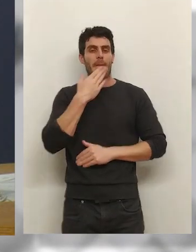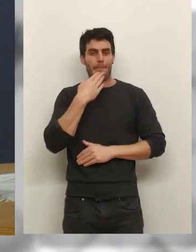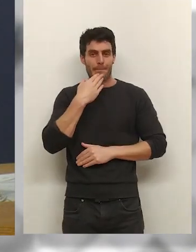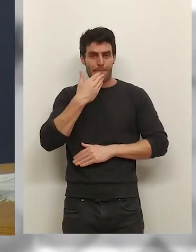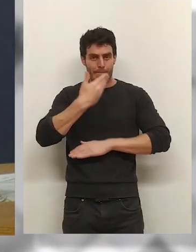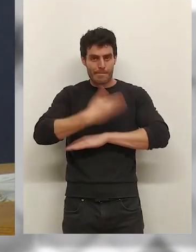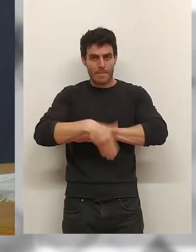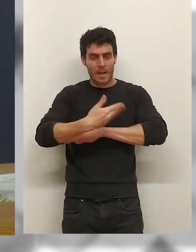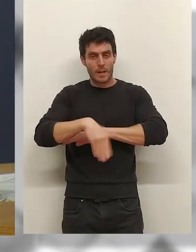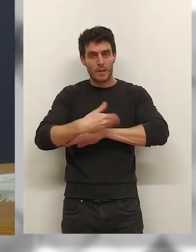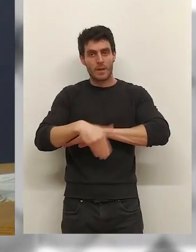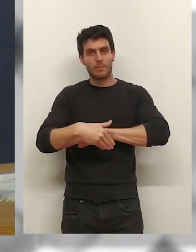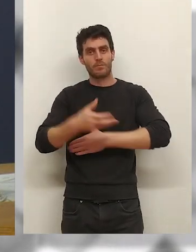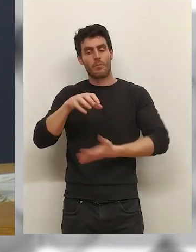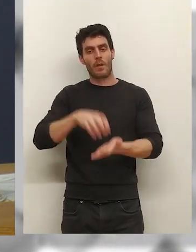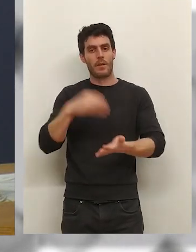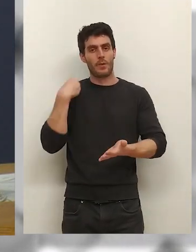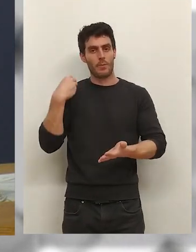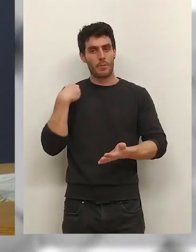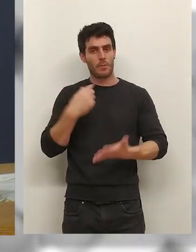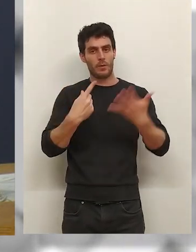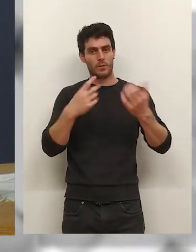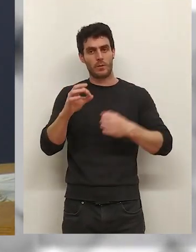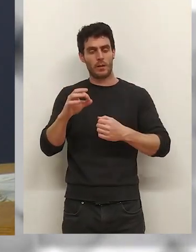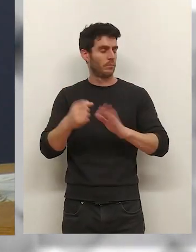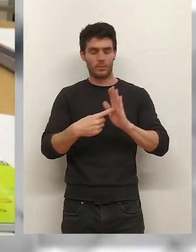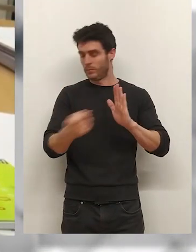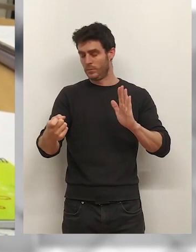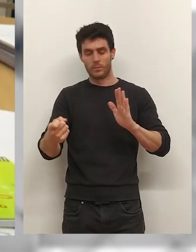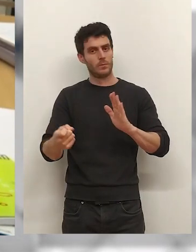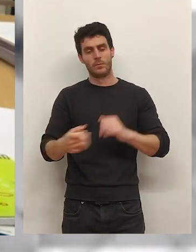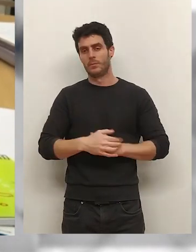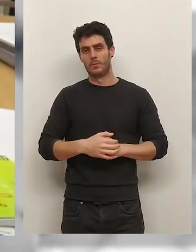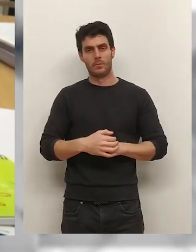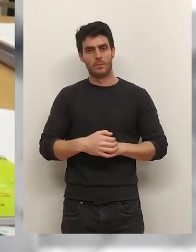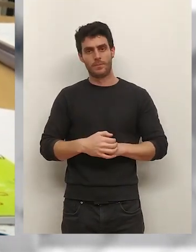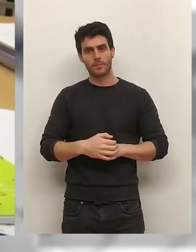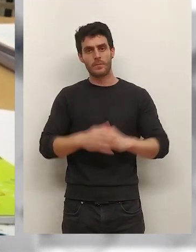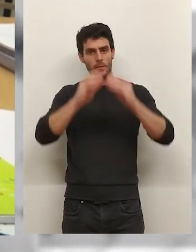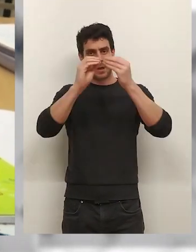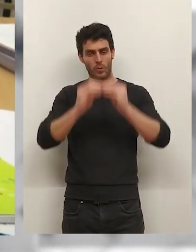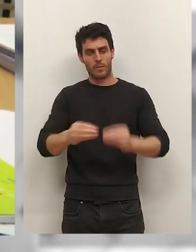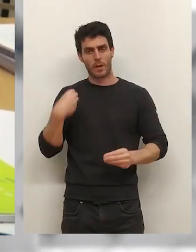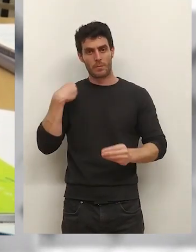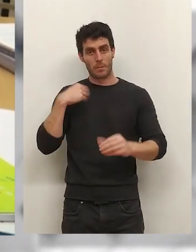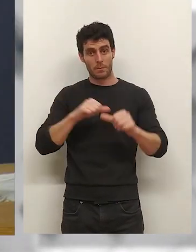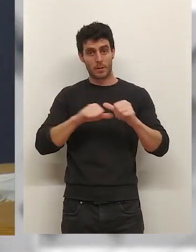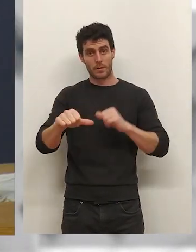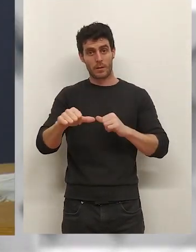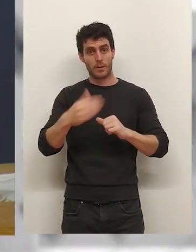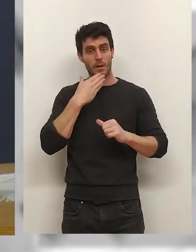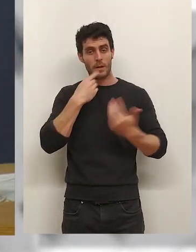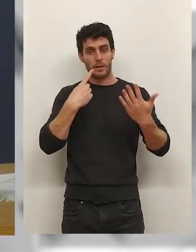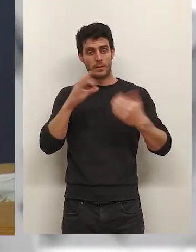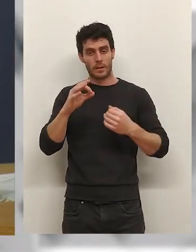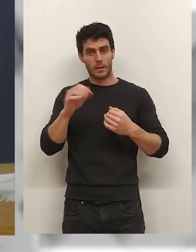edad límite de esos en esos centros sea 60 años. Y a partir de esta modificación, las personas mayores